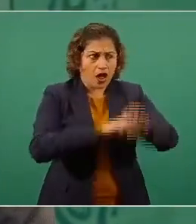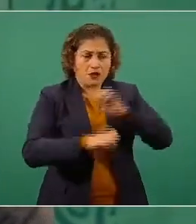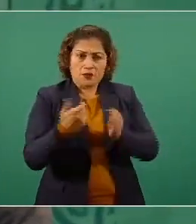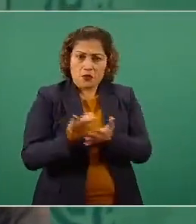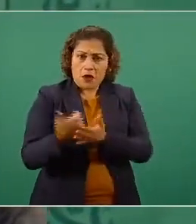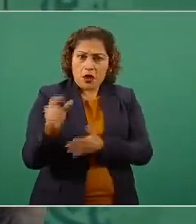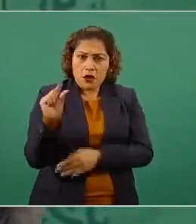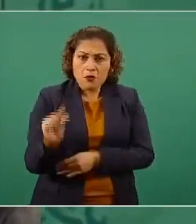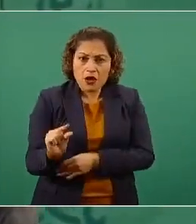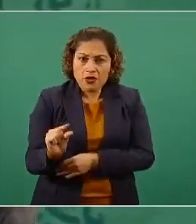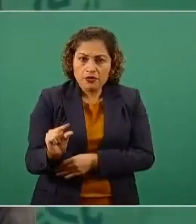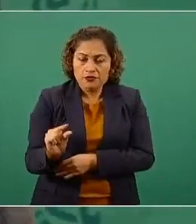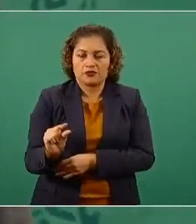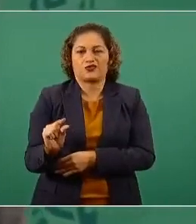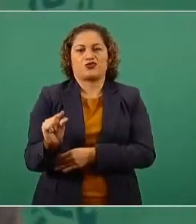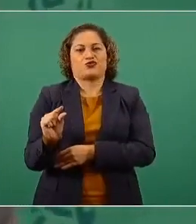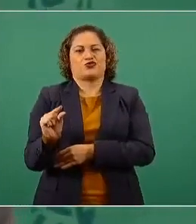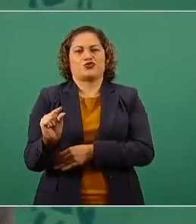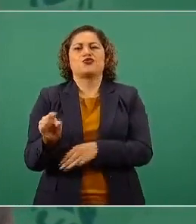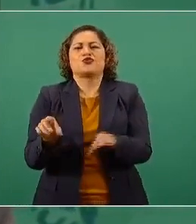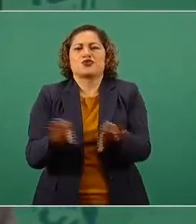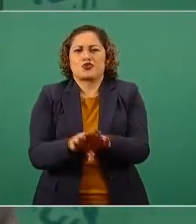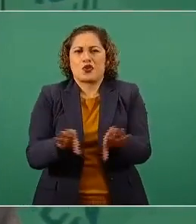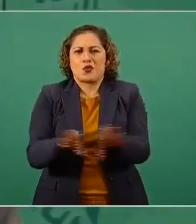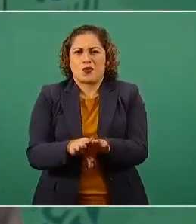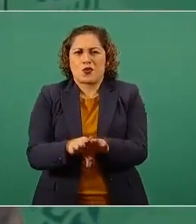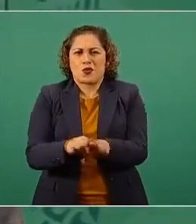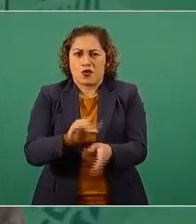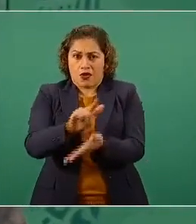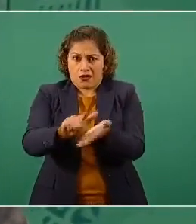retorciendo la aplicación de la ley.